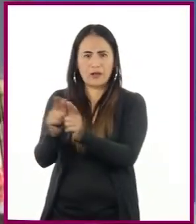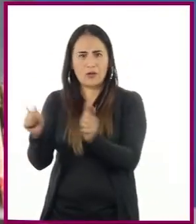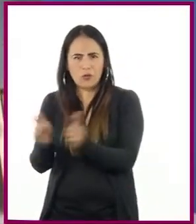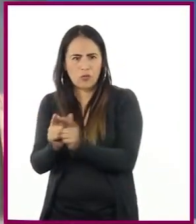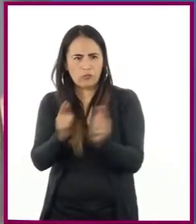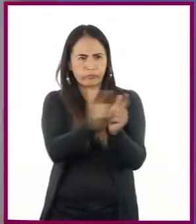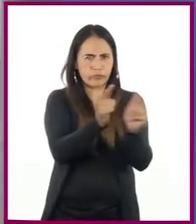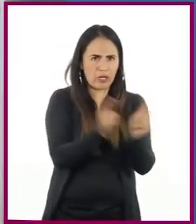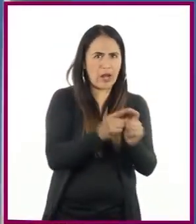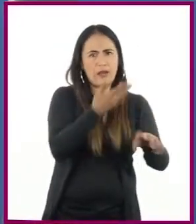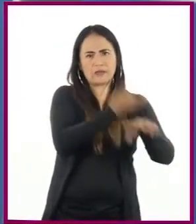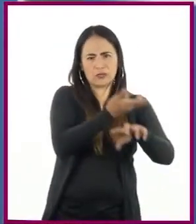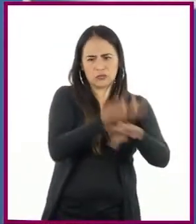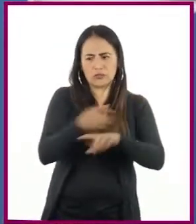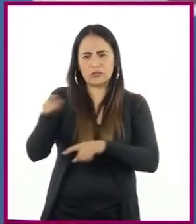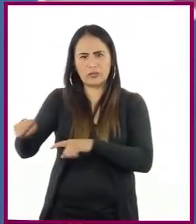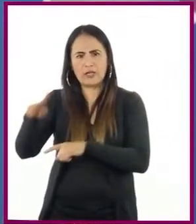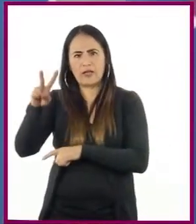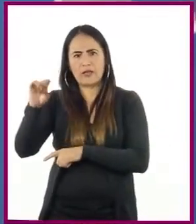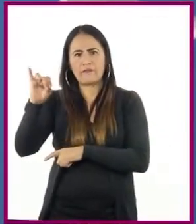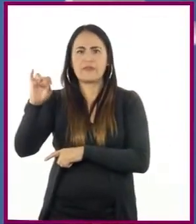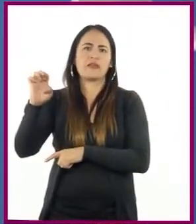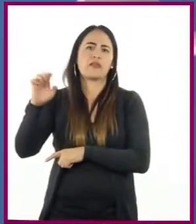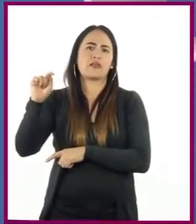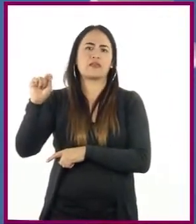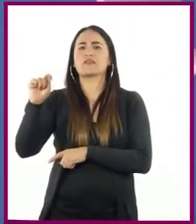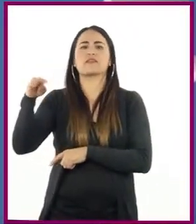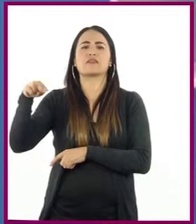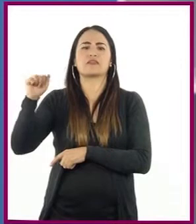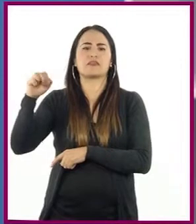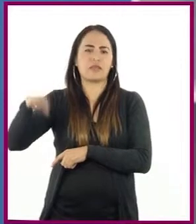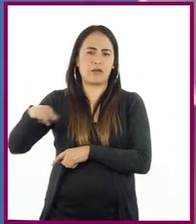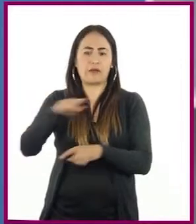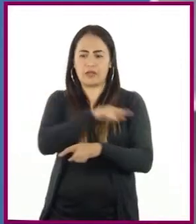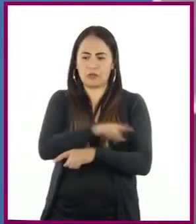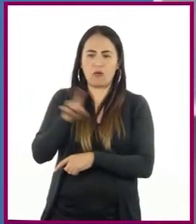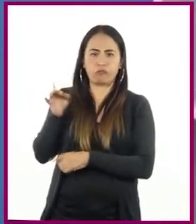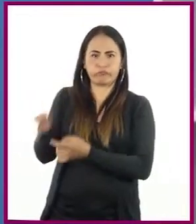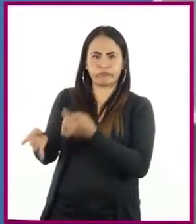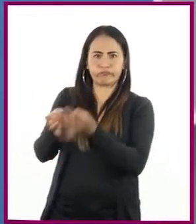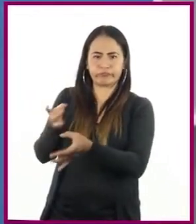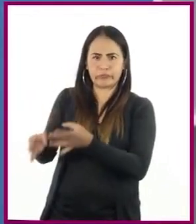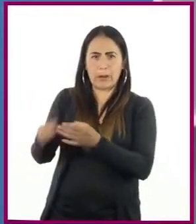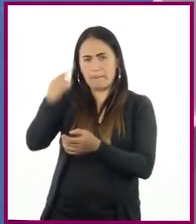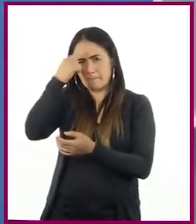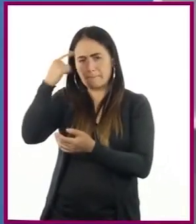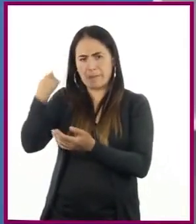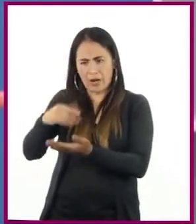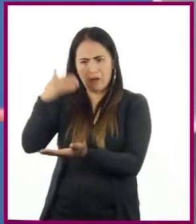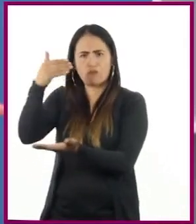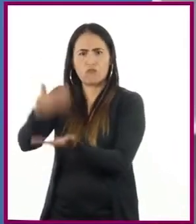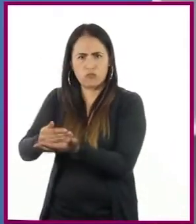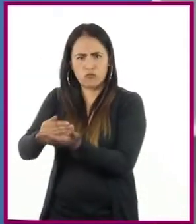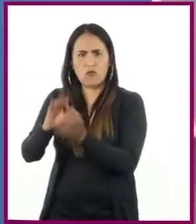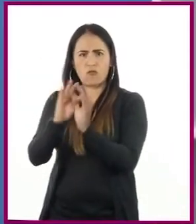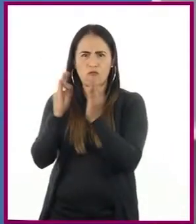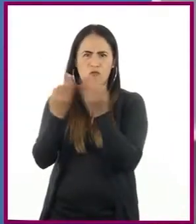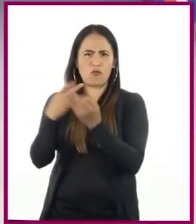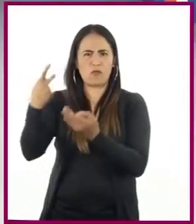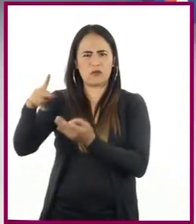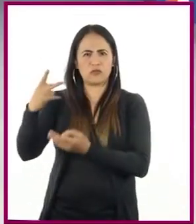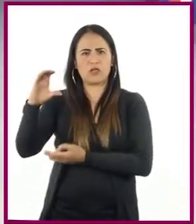del norteamericano, quienes invadieron aquella nación con la justificación de detener el avance del comunismo en Asia.